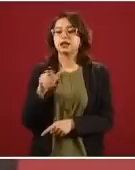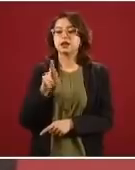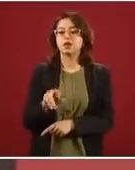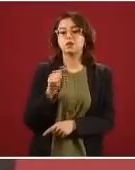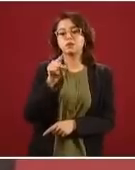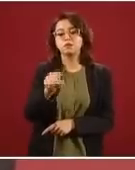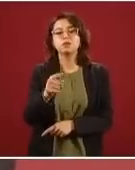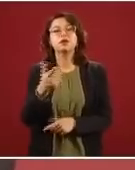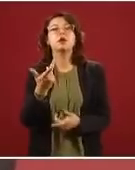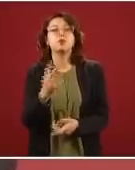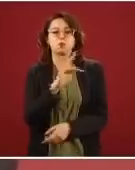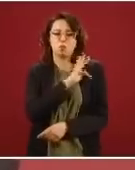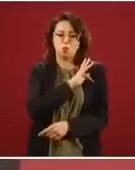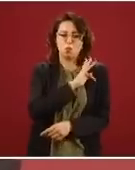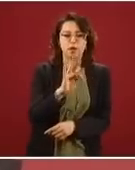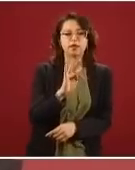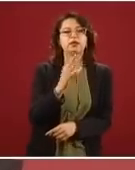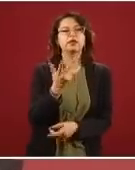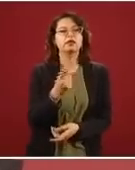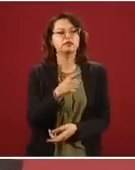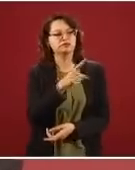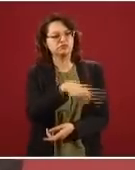sustraídos ilegalmente,